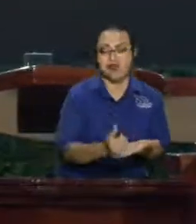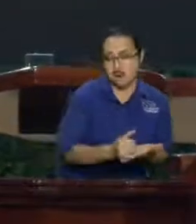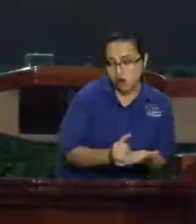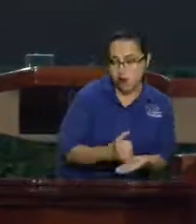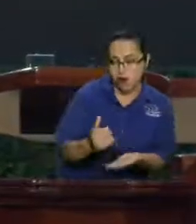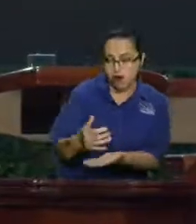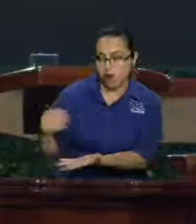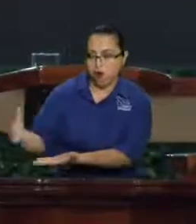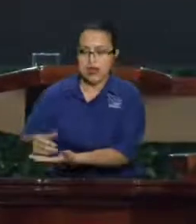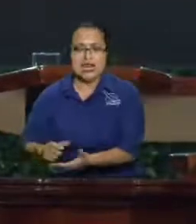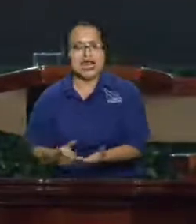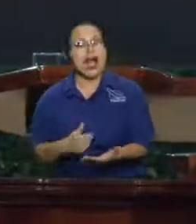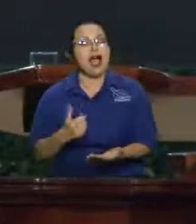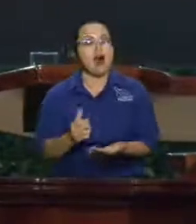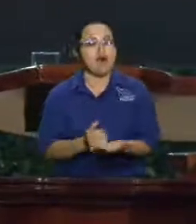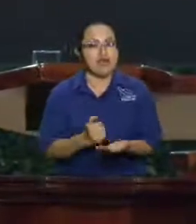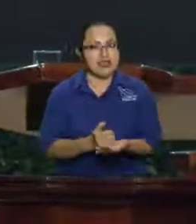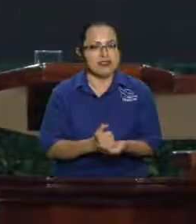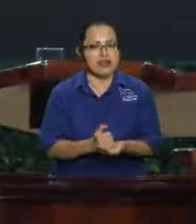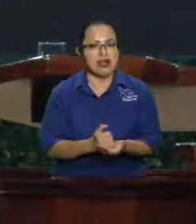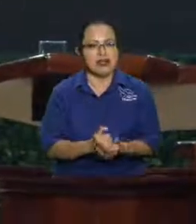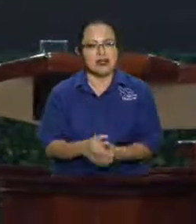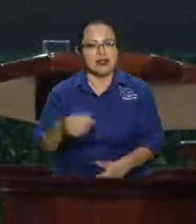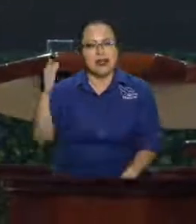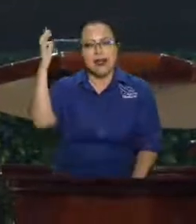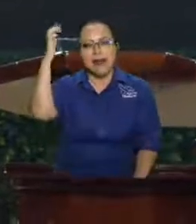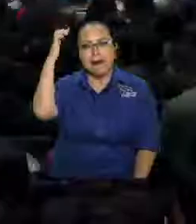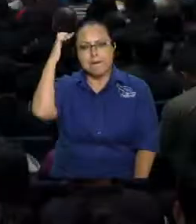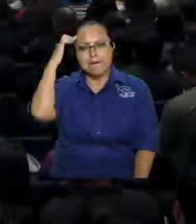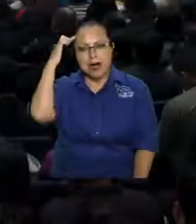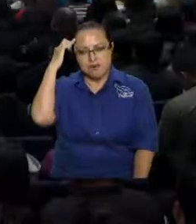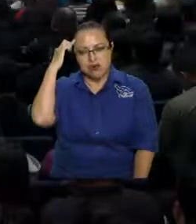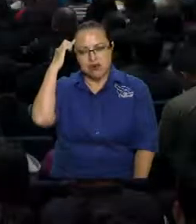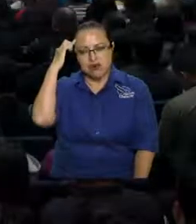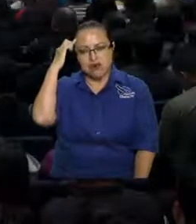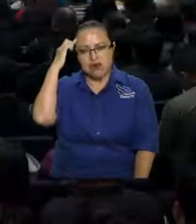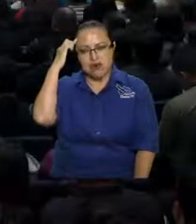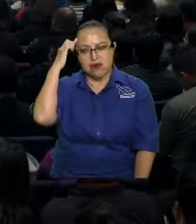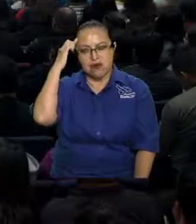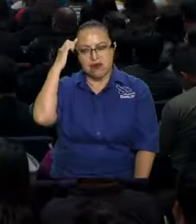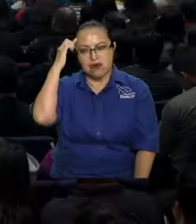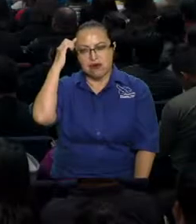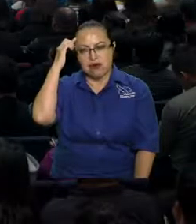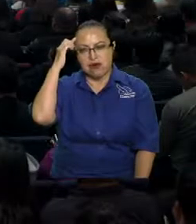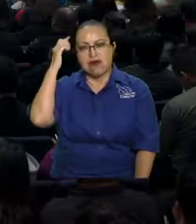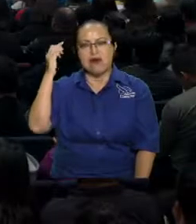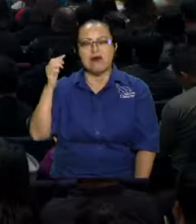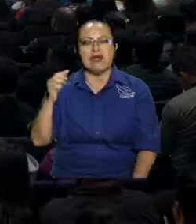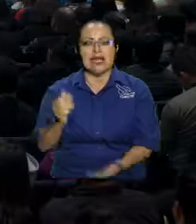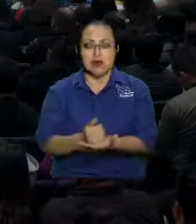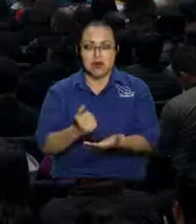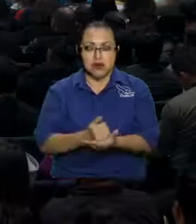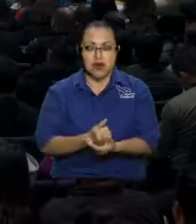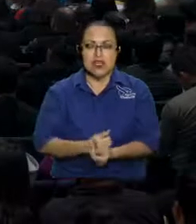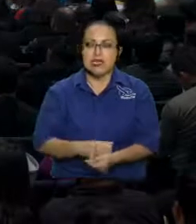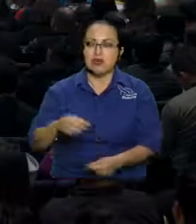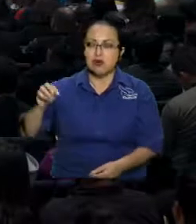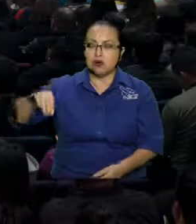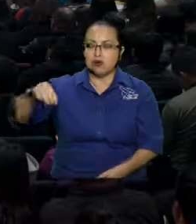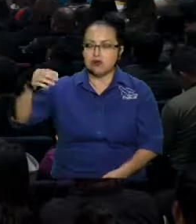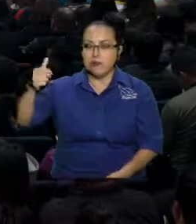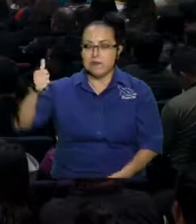el sostenimiento de los santos, los de Macedonia, que eran los que necesitaban dinero, dieron